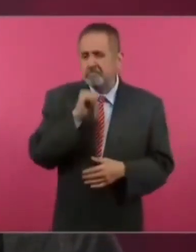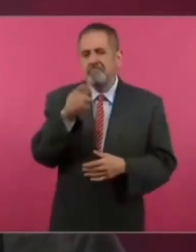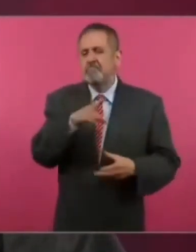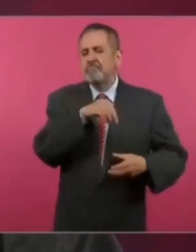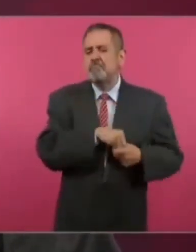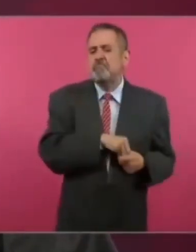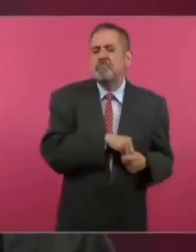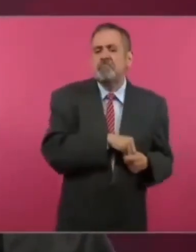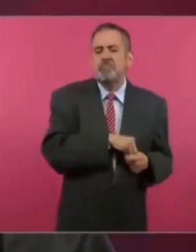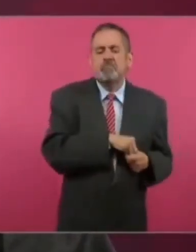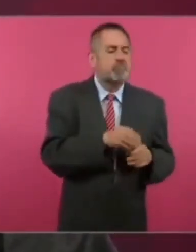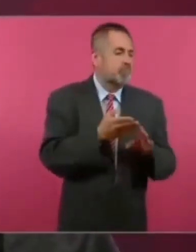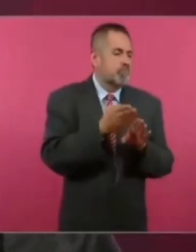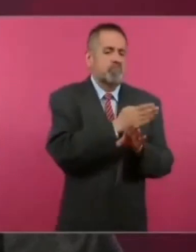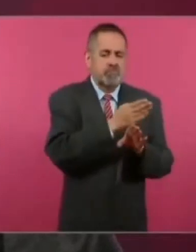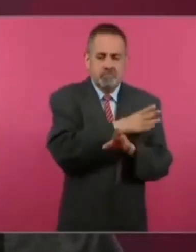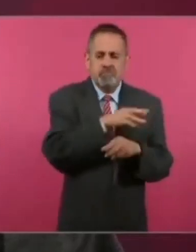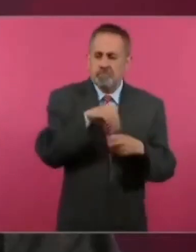Nada.